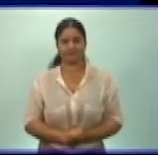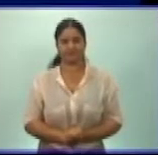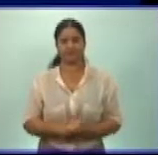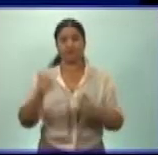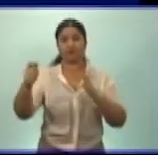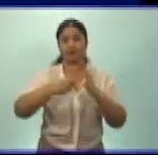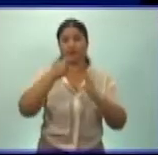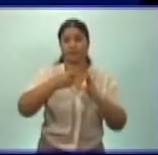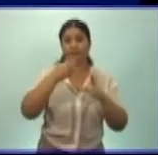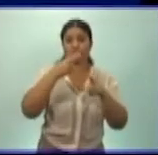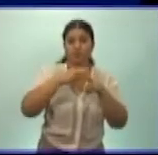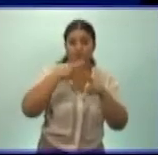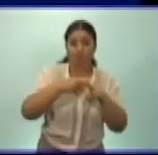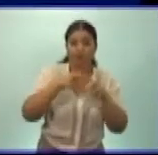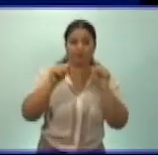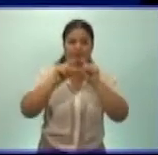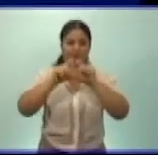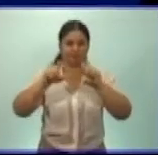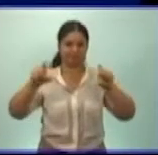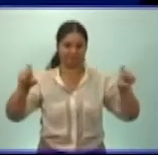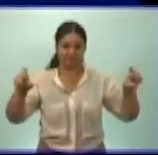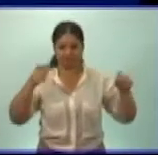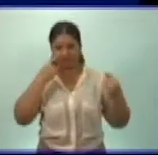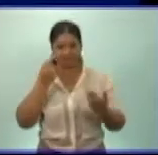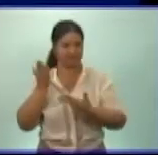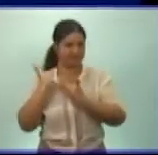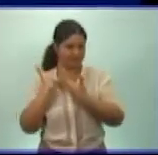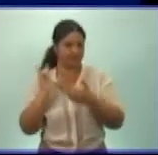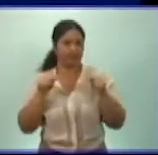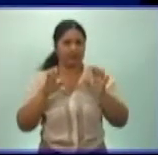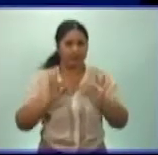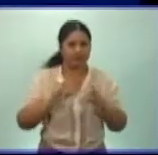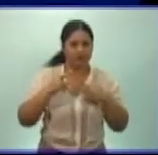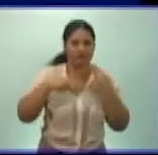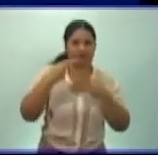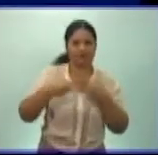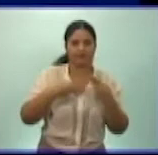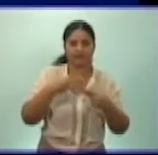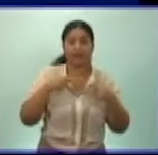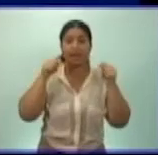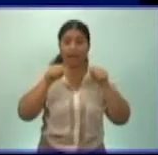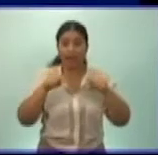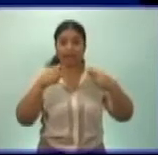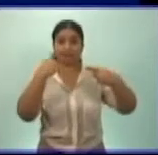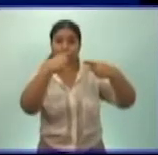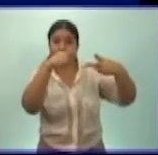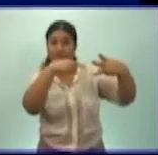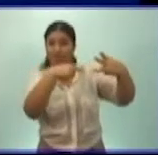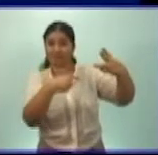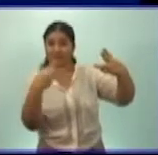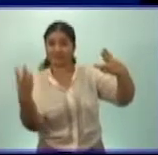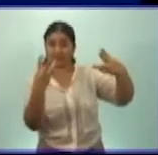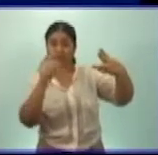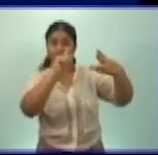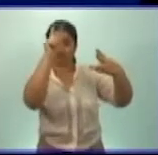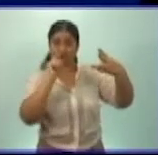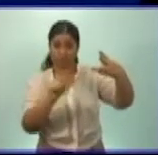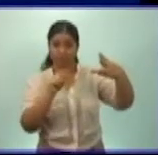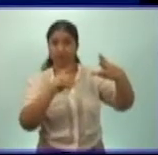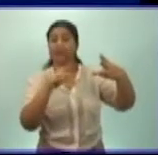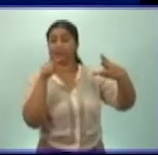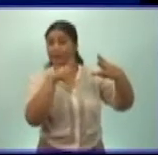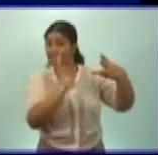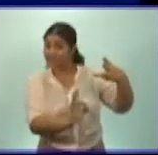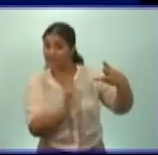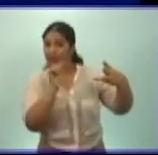Contexto Histórico del Clasicismo y ustedes van a centrar su atención fundamentalmente en ¿a qué se le